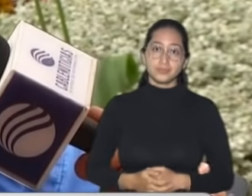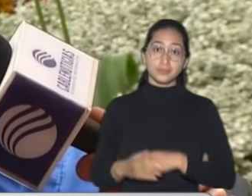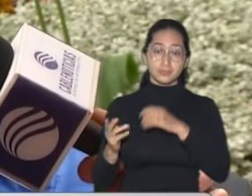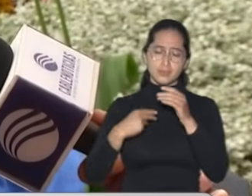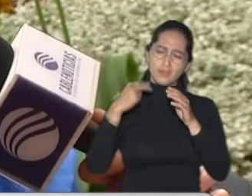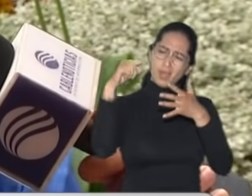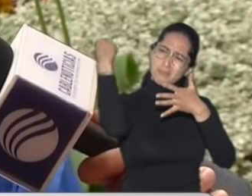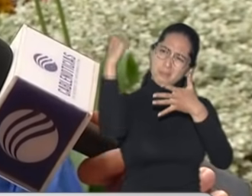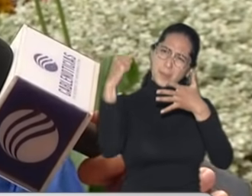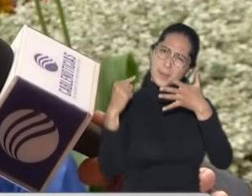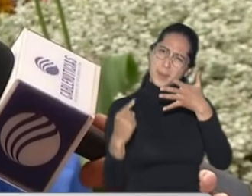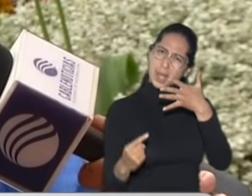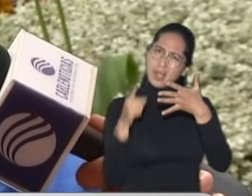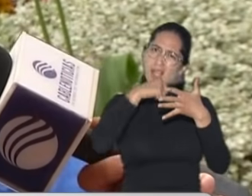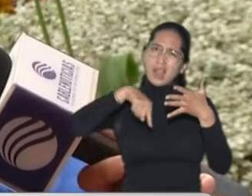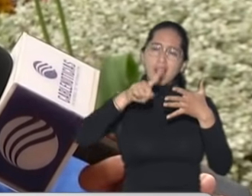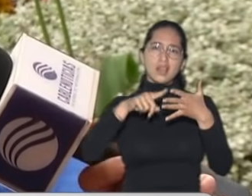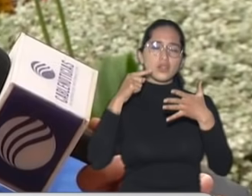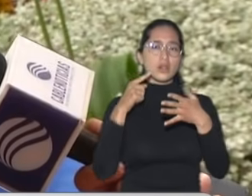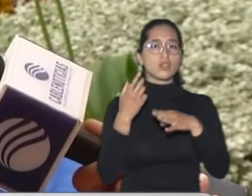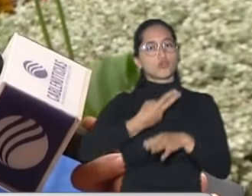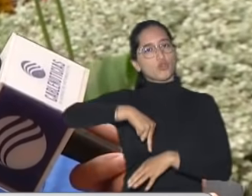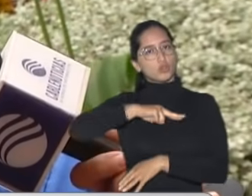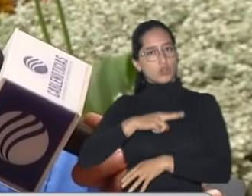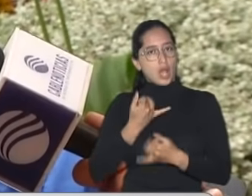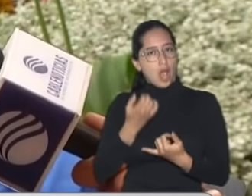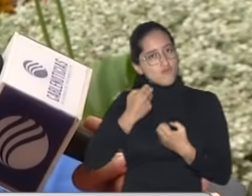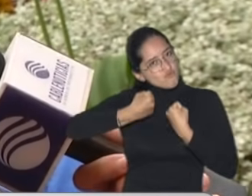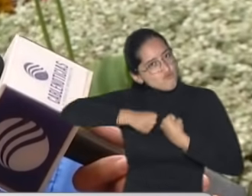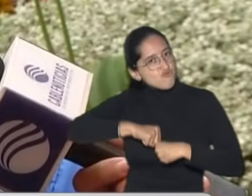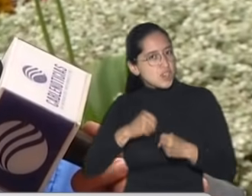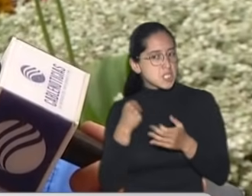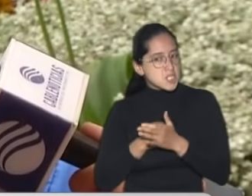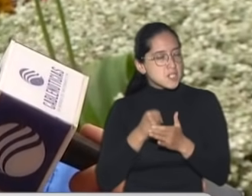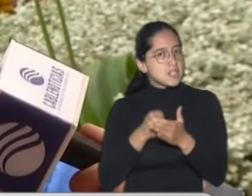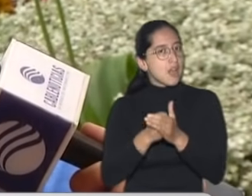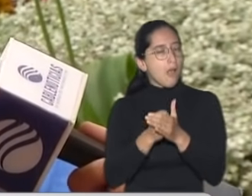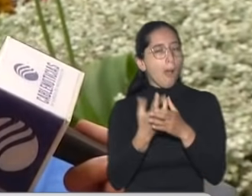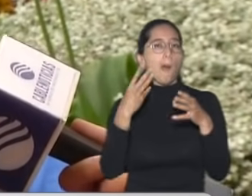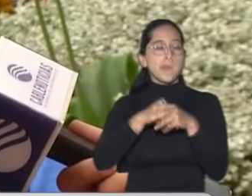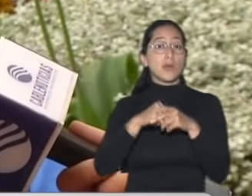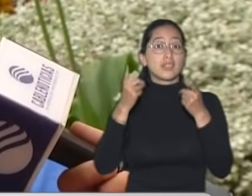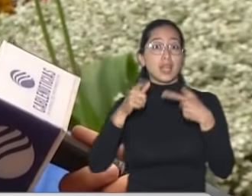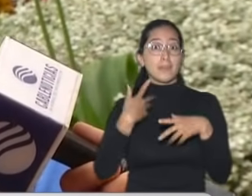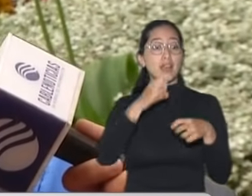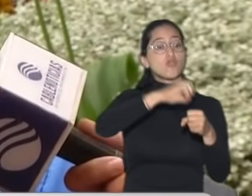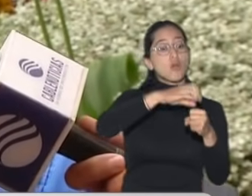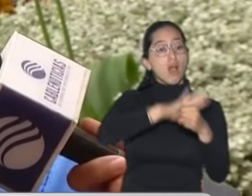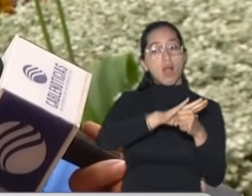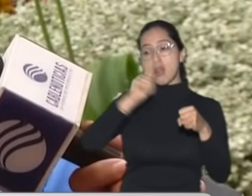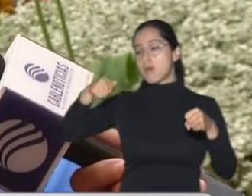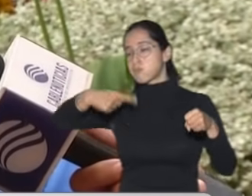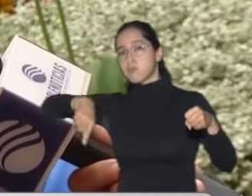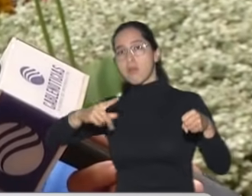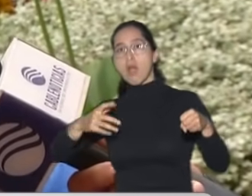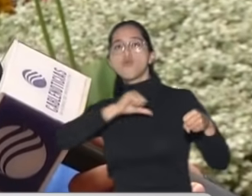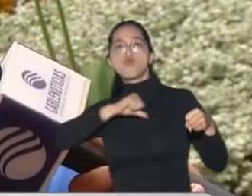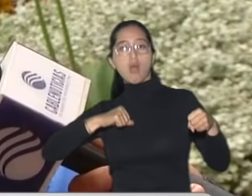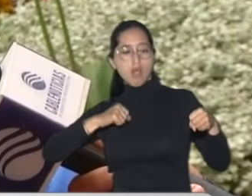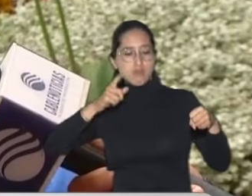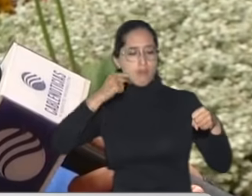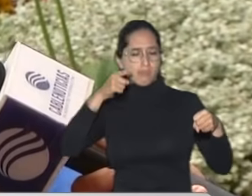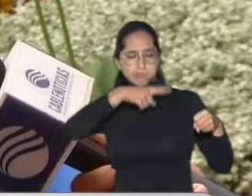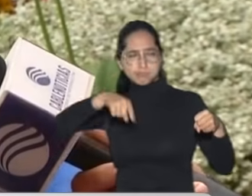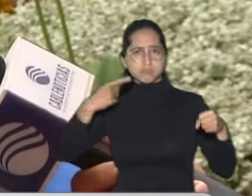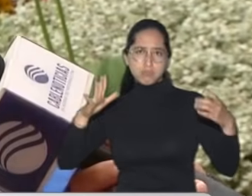vienen a complementar los esfuerzos que hacemos como sistema distrital de salud, los privados y los públicos, para aumentar nuestro